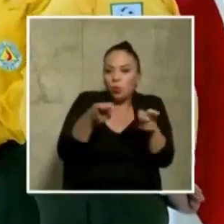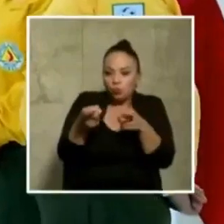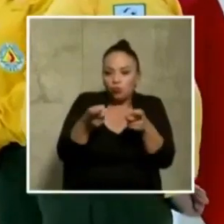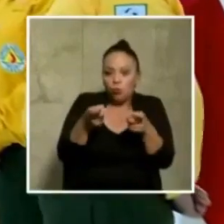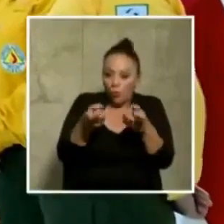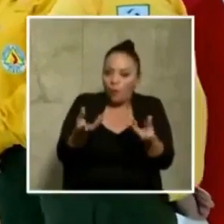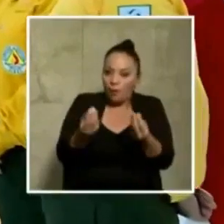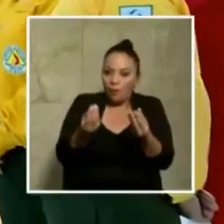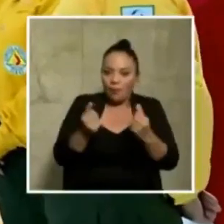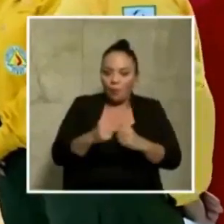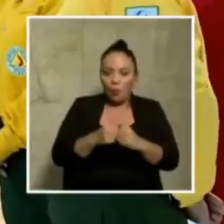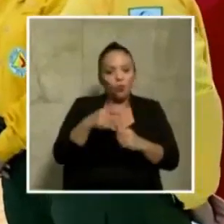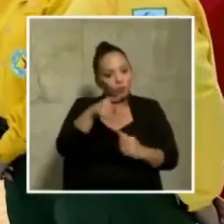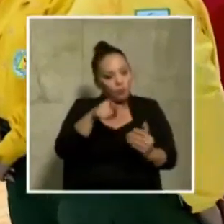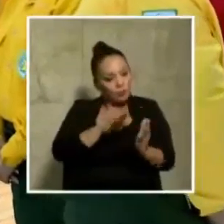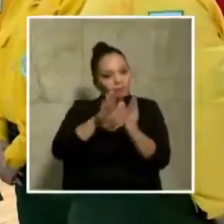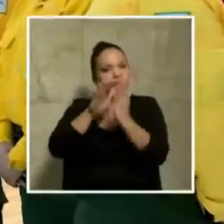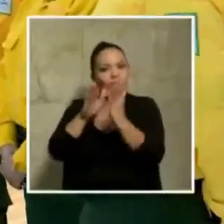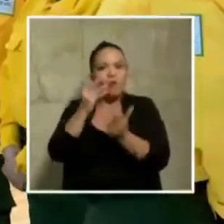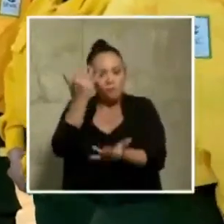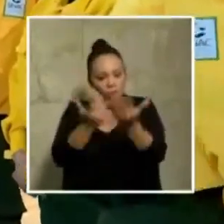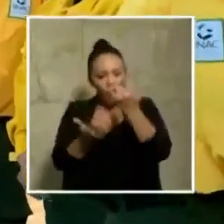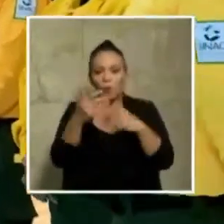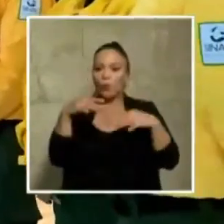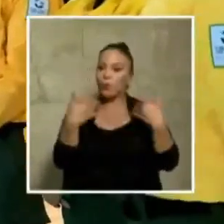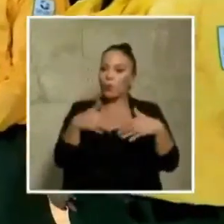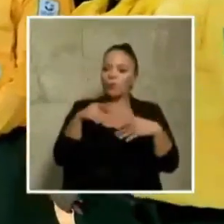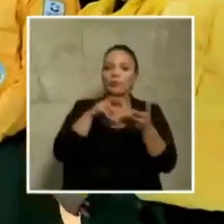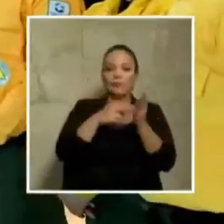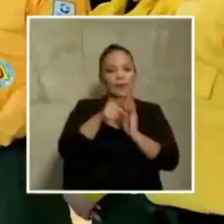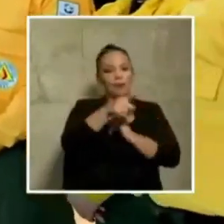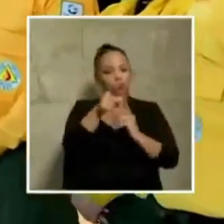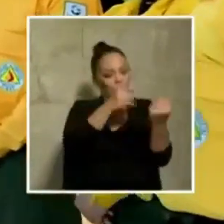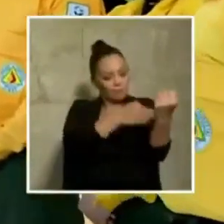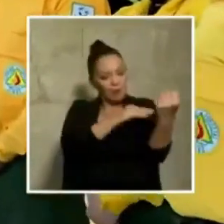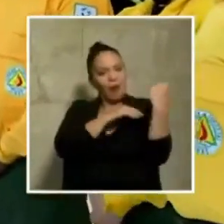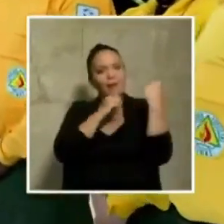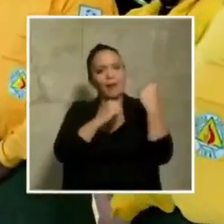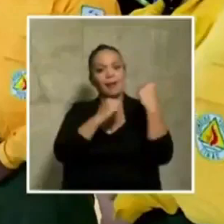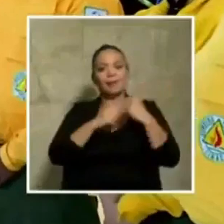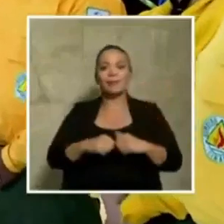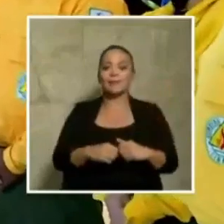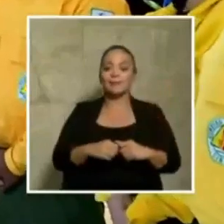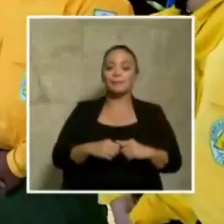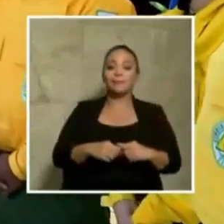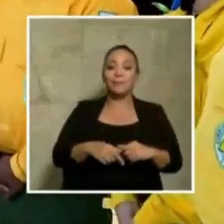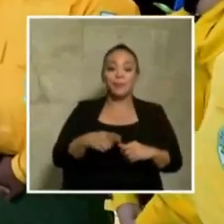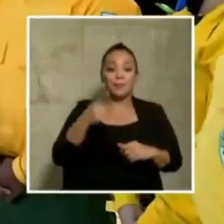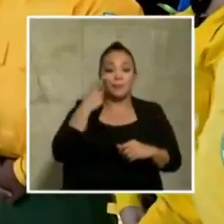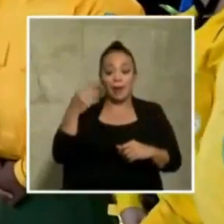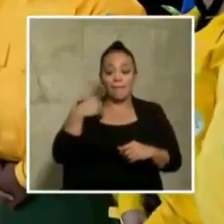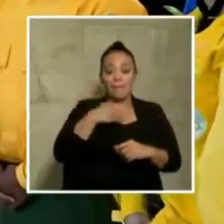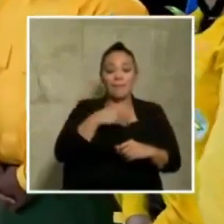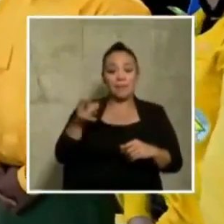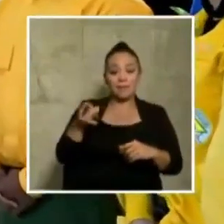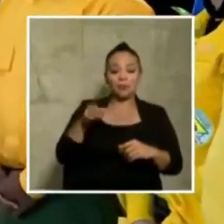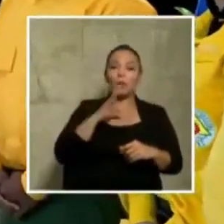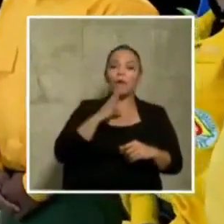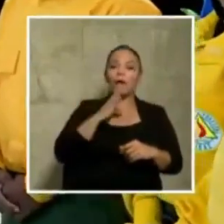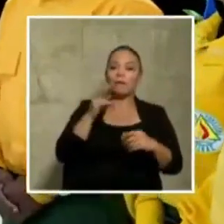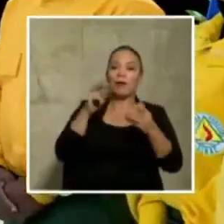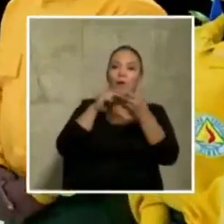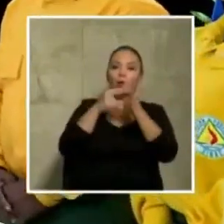sino que le entran de frente. Eso requiere muchísima valentía. El señor ministro habla en